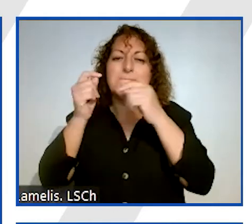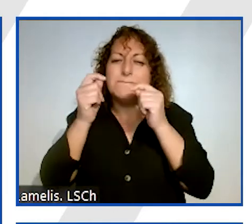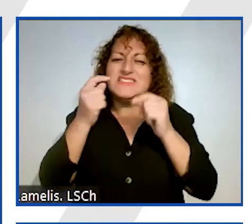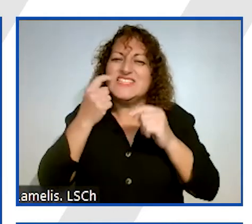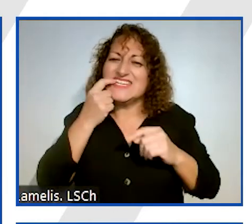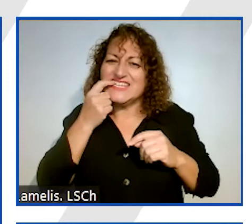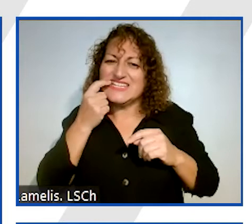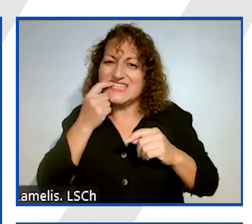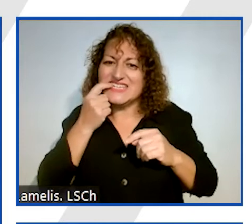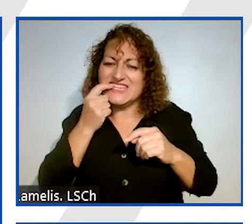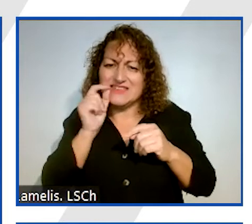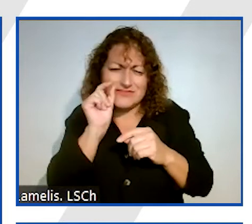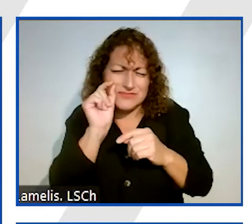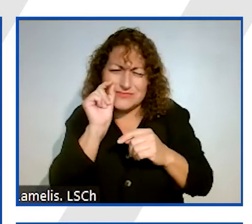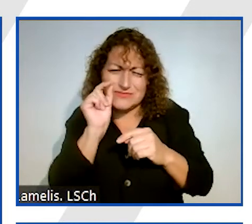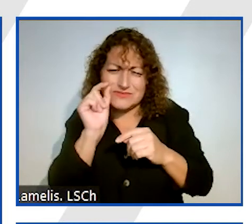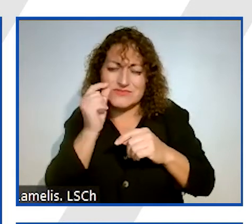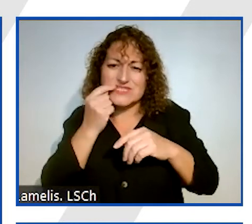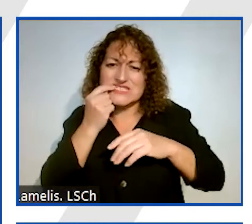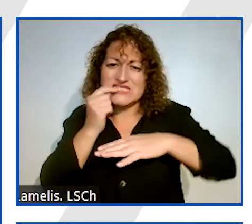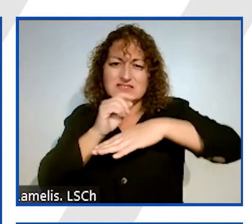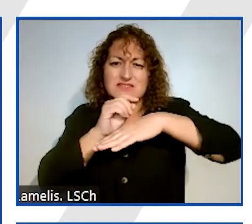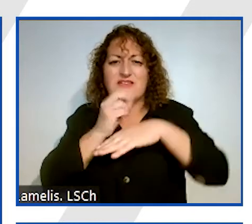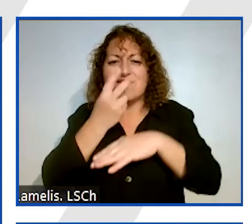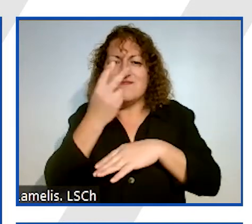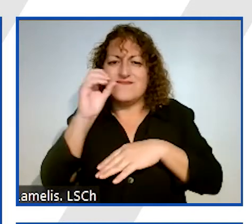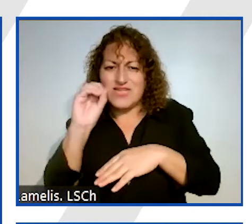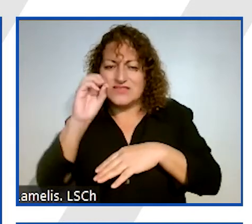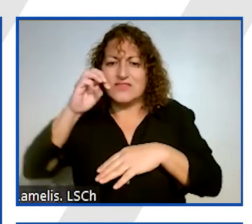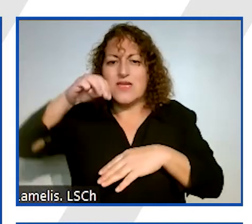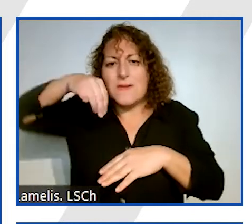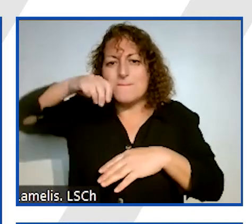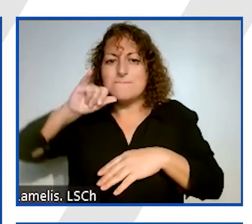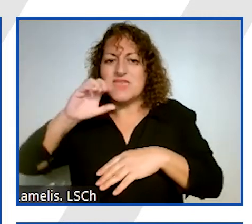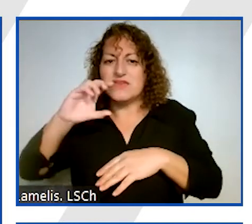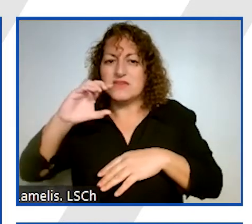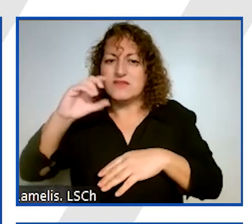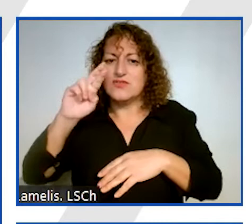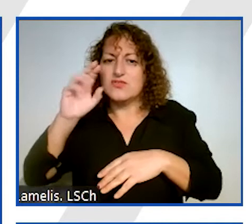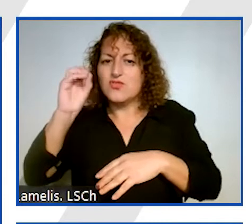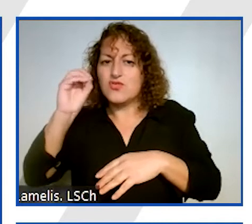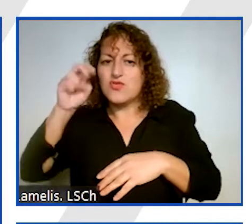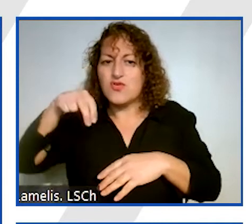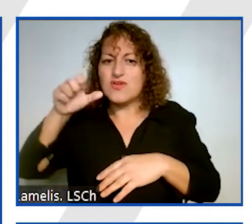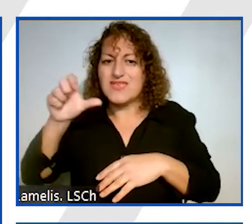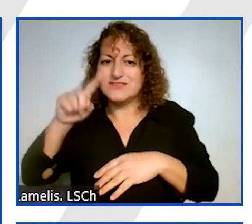cargas, no sé si se dan cuenta ahí, son de aproximadamente 20 micrones. Y estos dientes son de origen